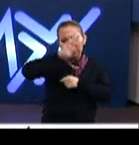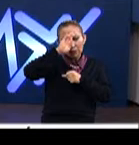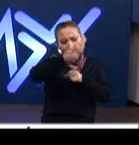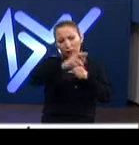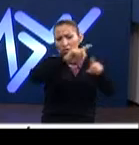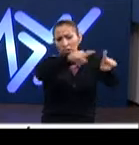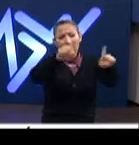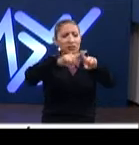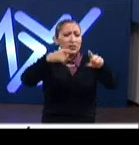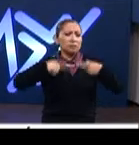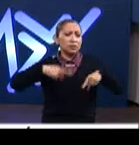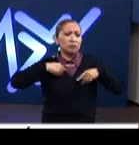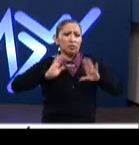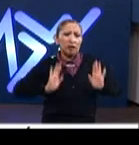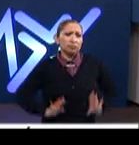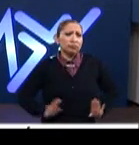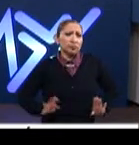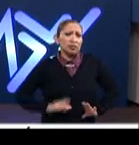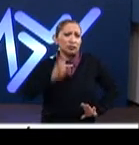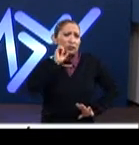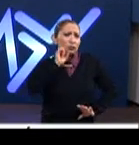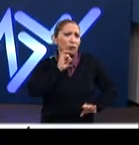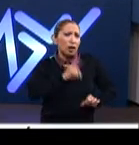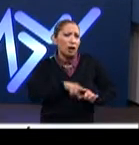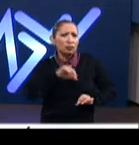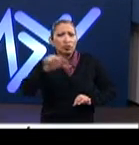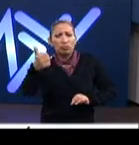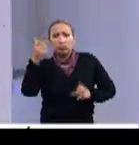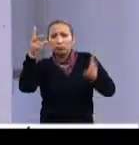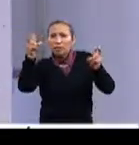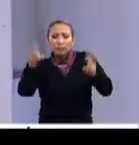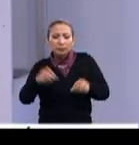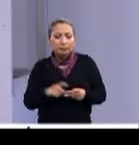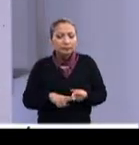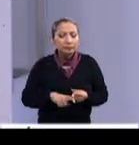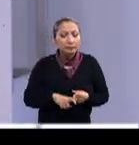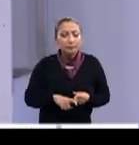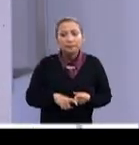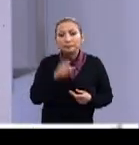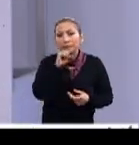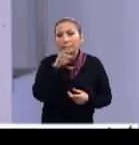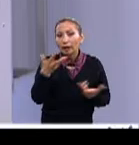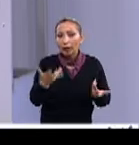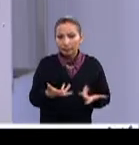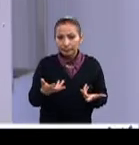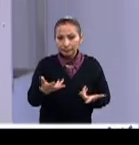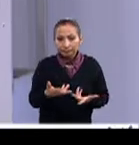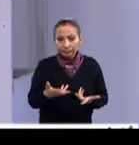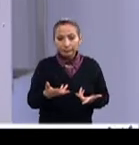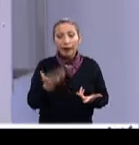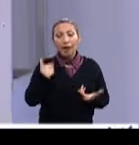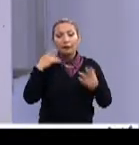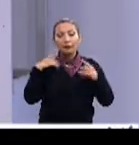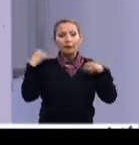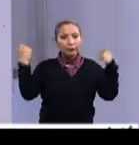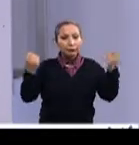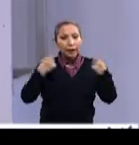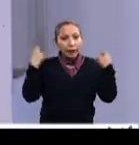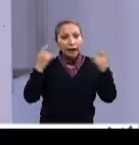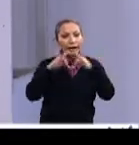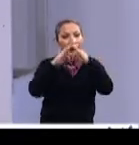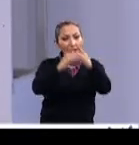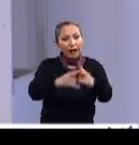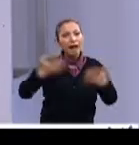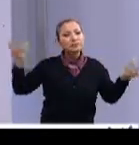la diversidad sexual y en otros sentidos. Llevamos a cabo ferias,